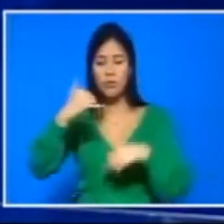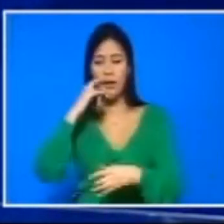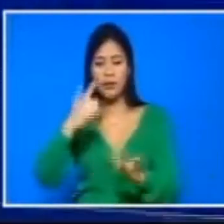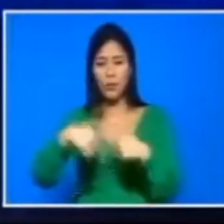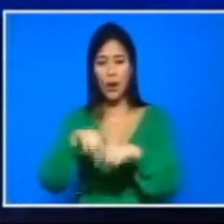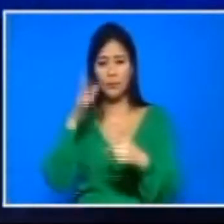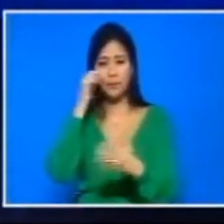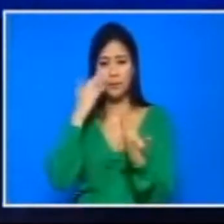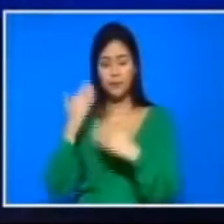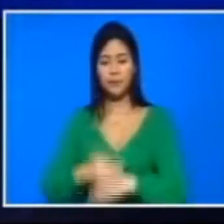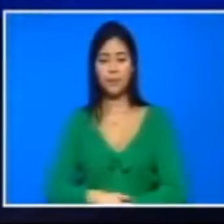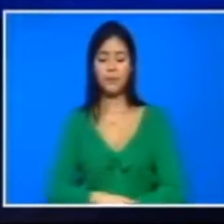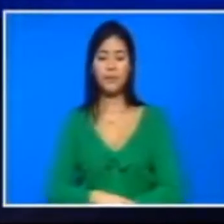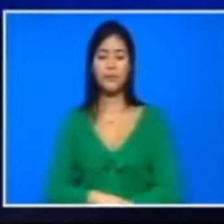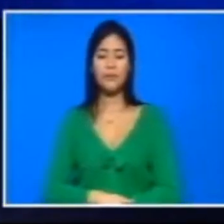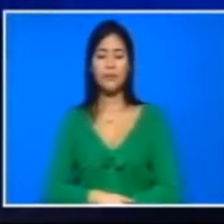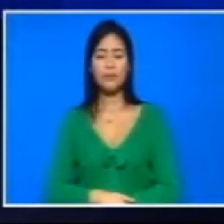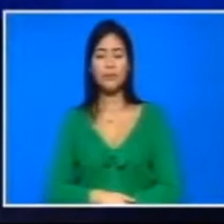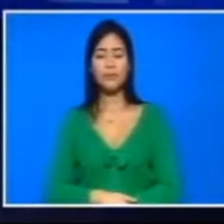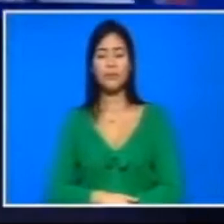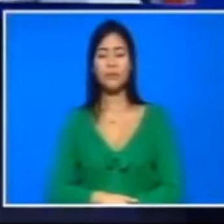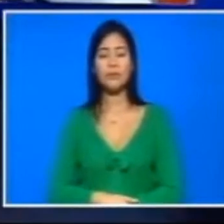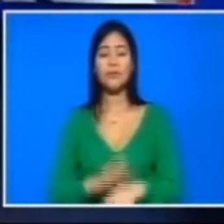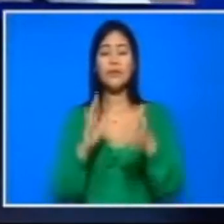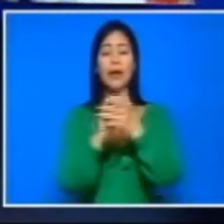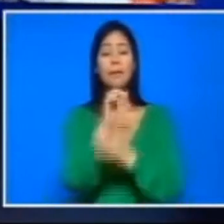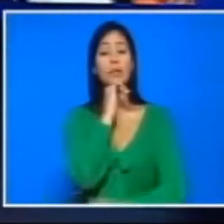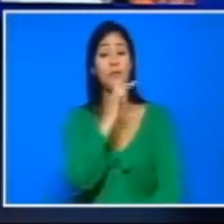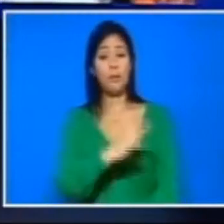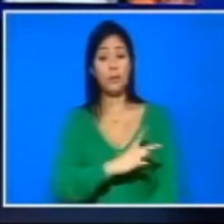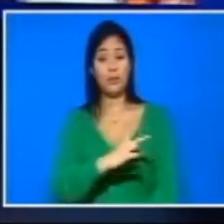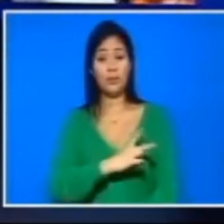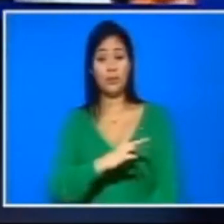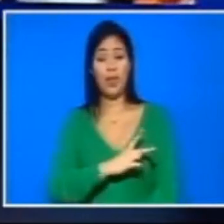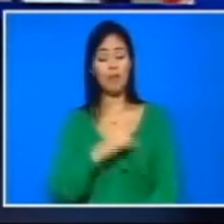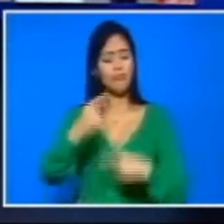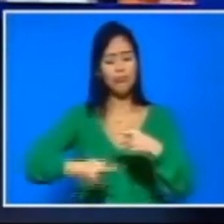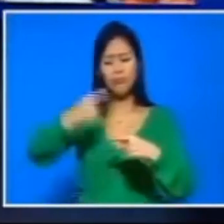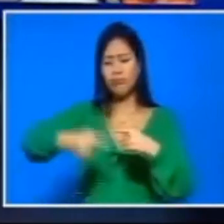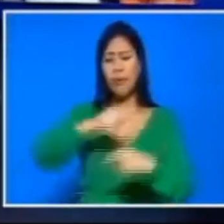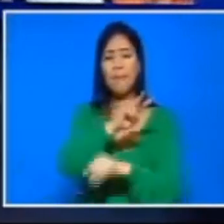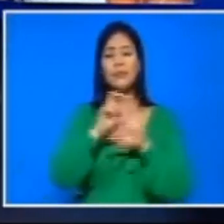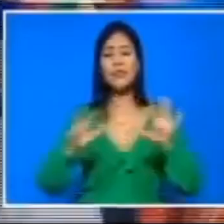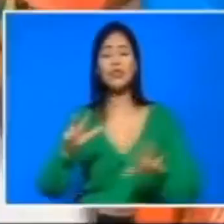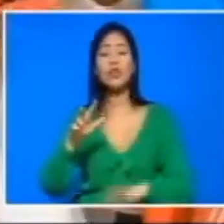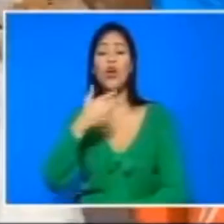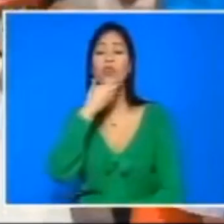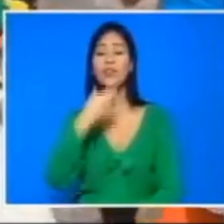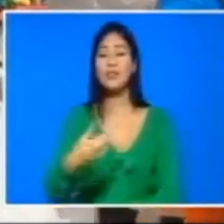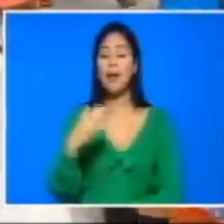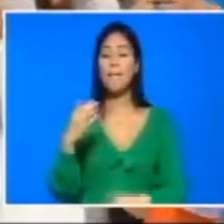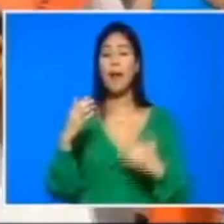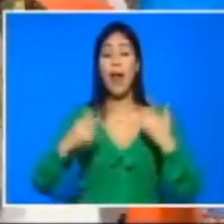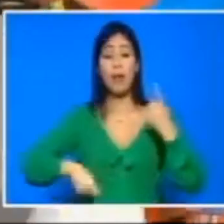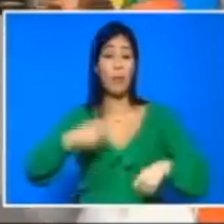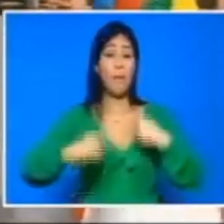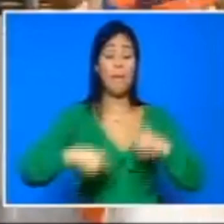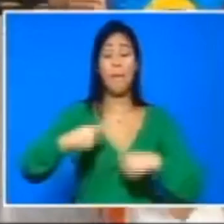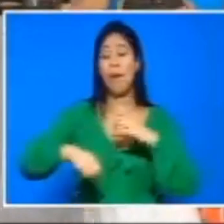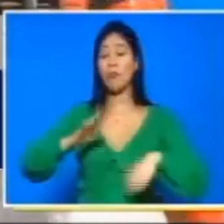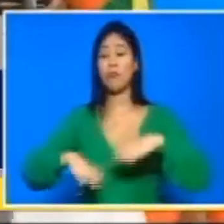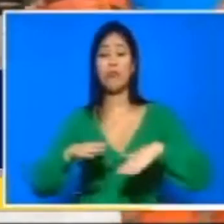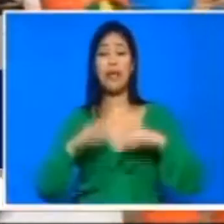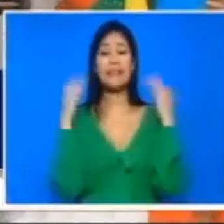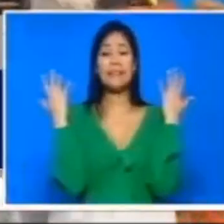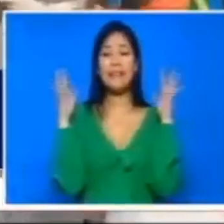esa entidad. Veamos. Amigos de Noticias Venevisión, como cada 28 de diciembre, las parrandas de locos de Cojedes